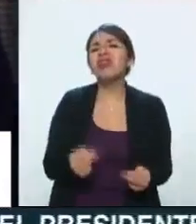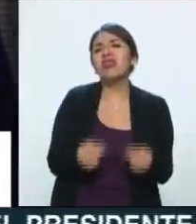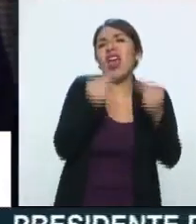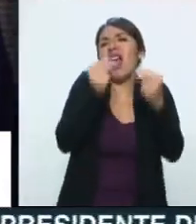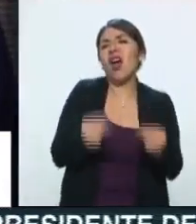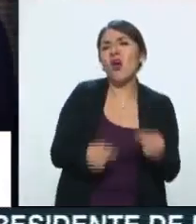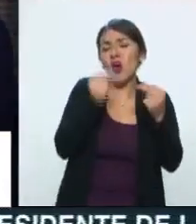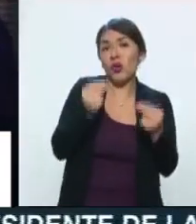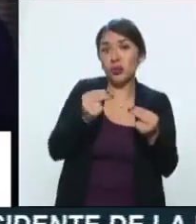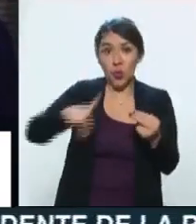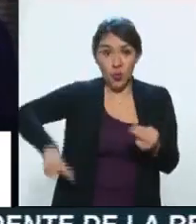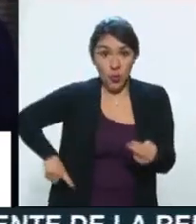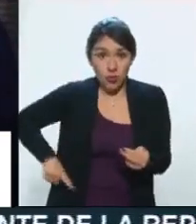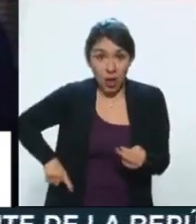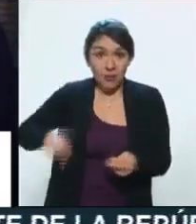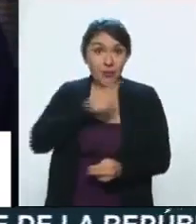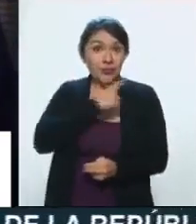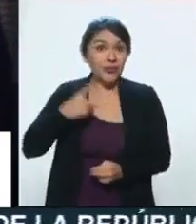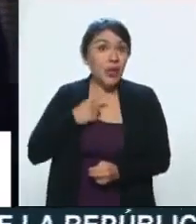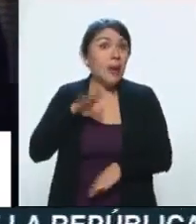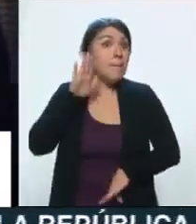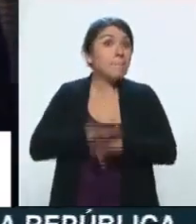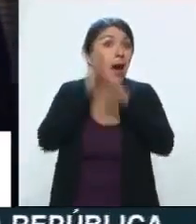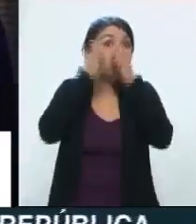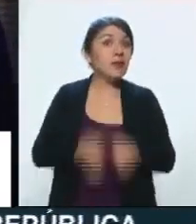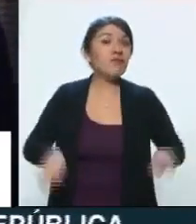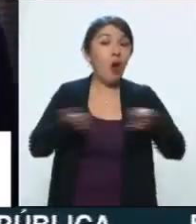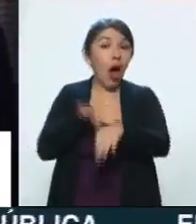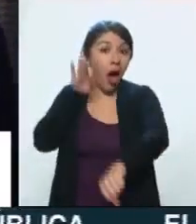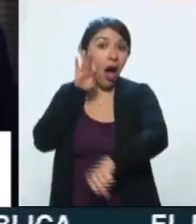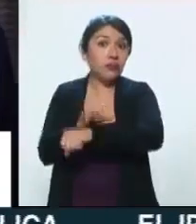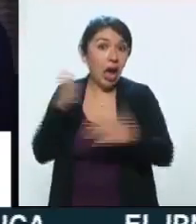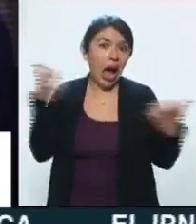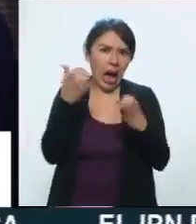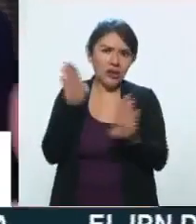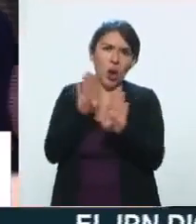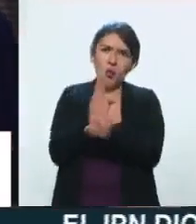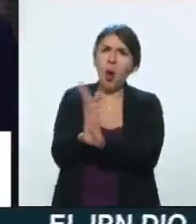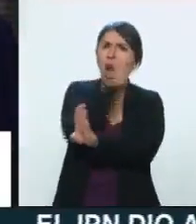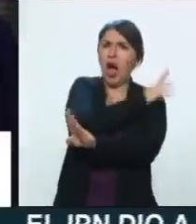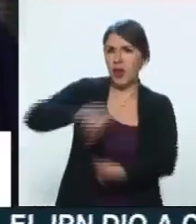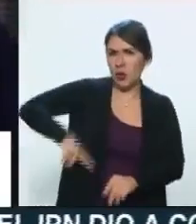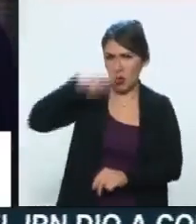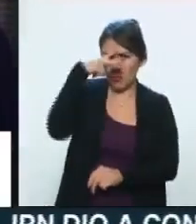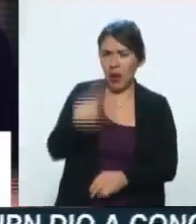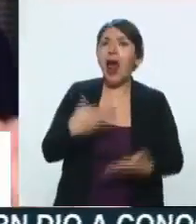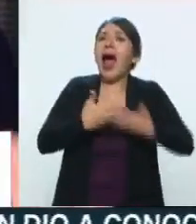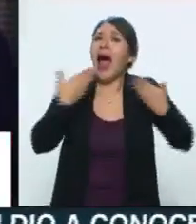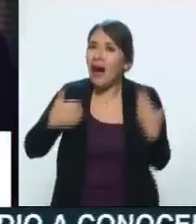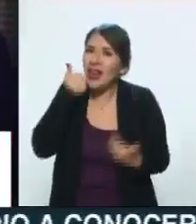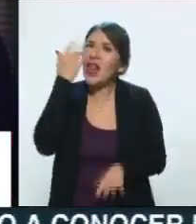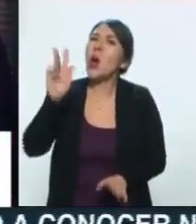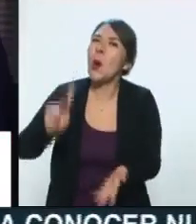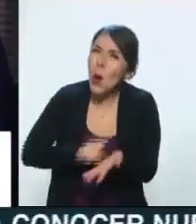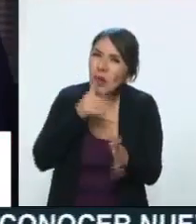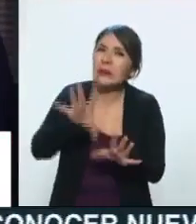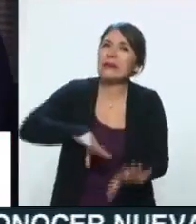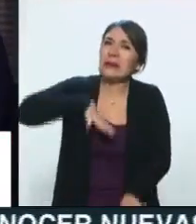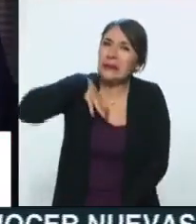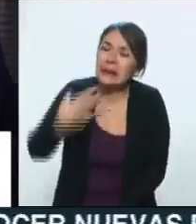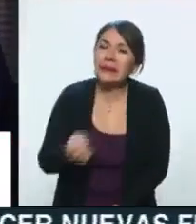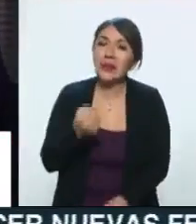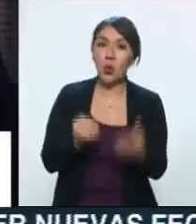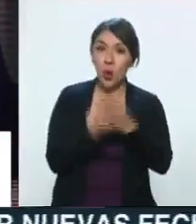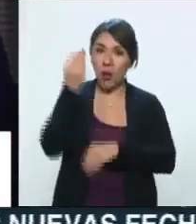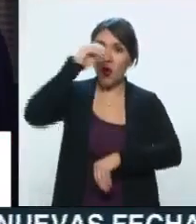un gobierno lo que debería siempre de buscar, y lo hizo en el pasado el gobierno mexicano y lo está tratando de retomar el actual